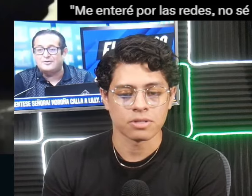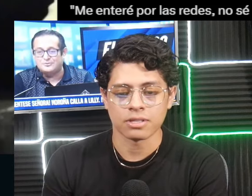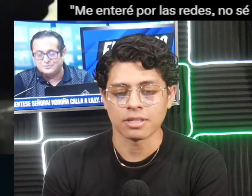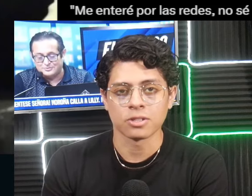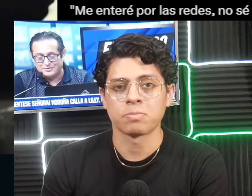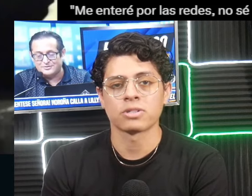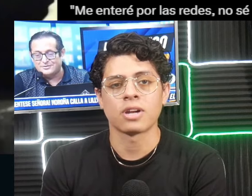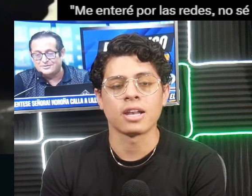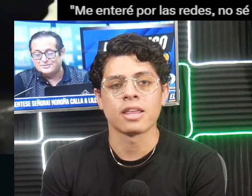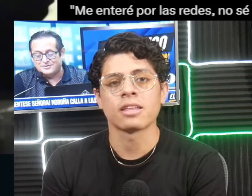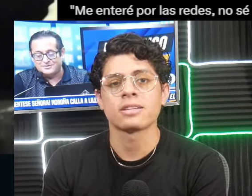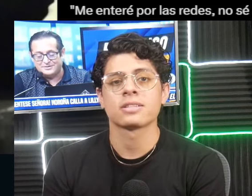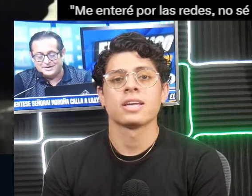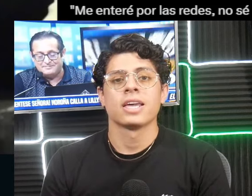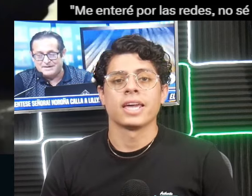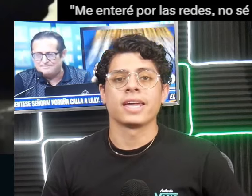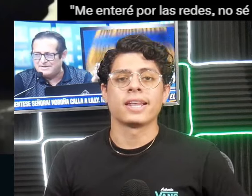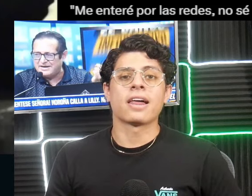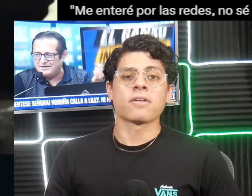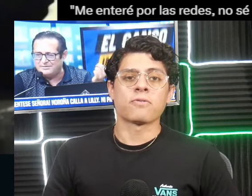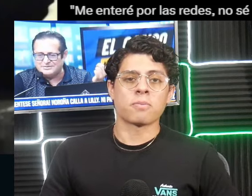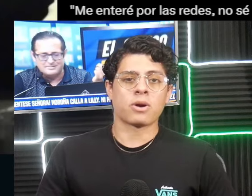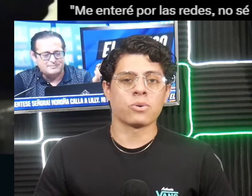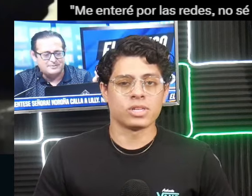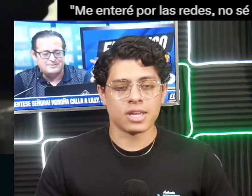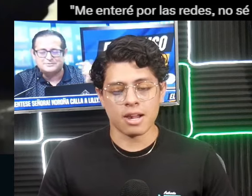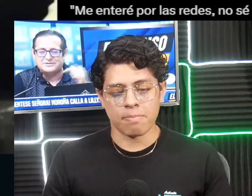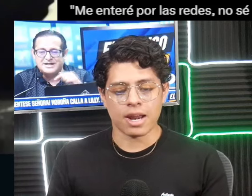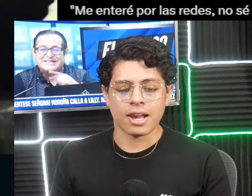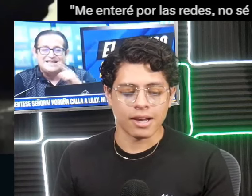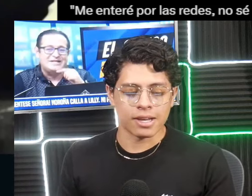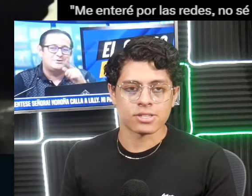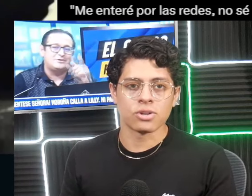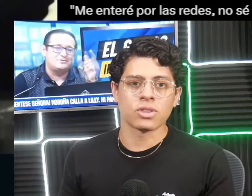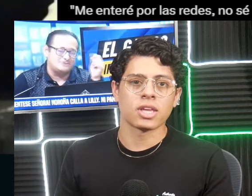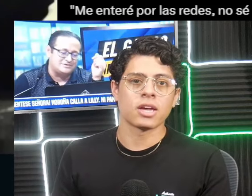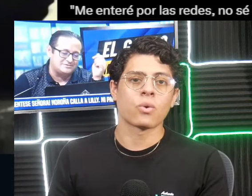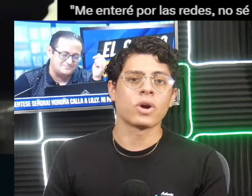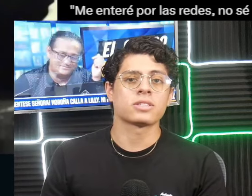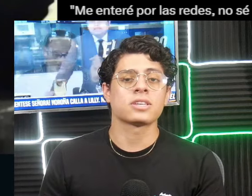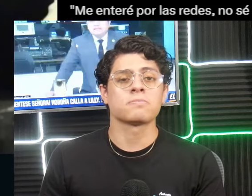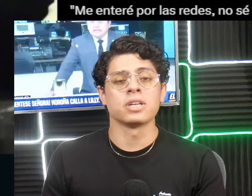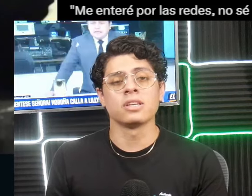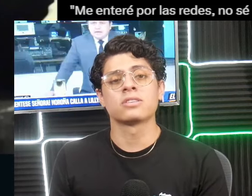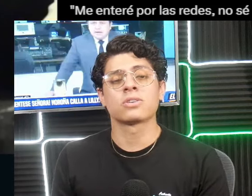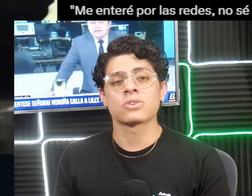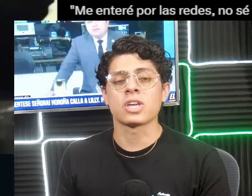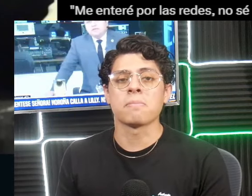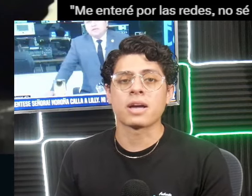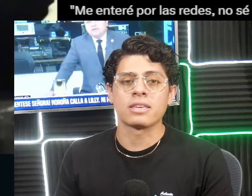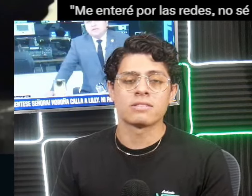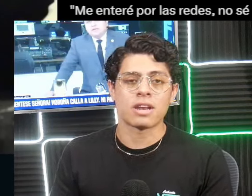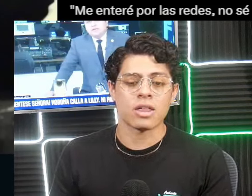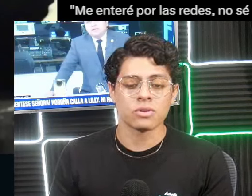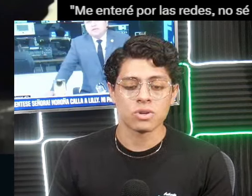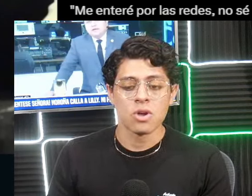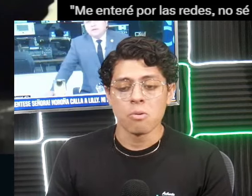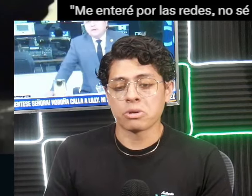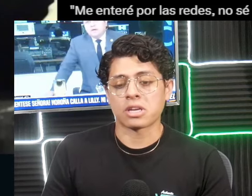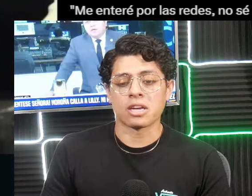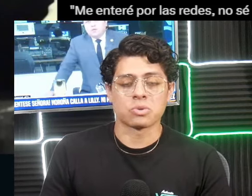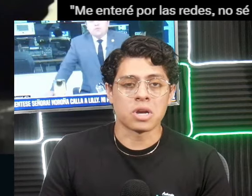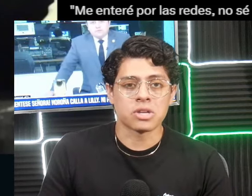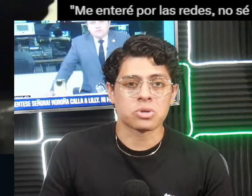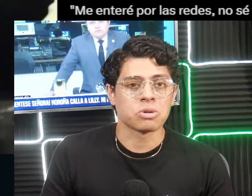entre, pues estas dos personalidades, la reforma judicial, para la elección, de jueces, ministros, y magistrados,